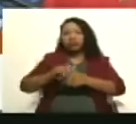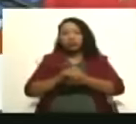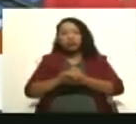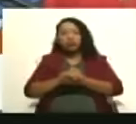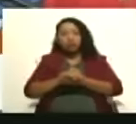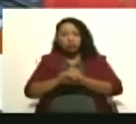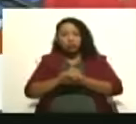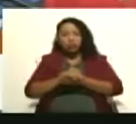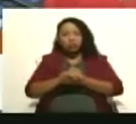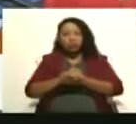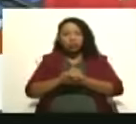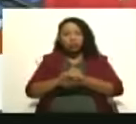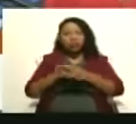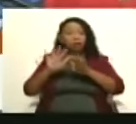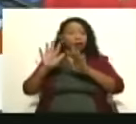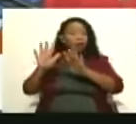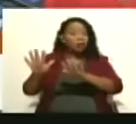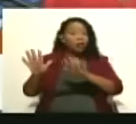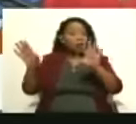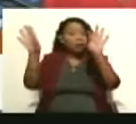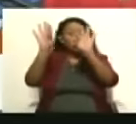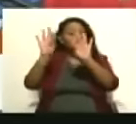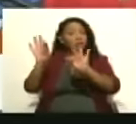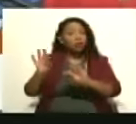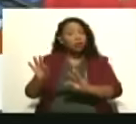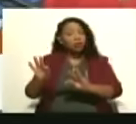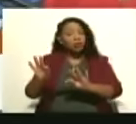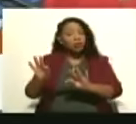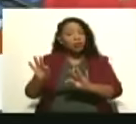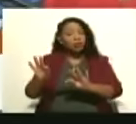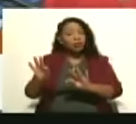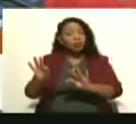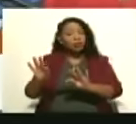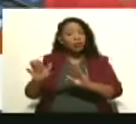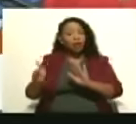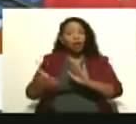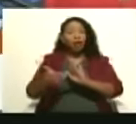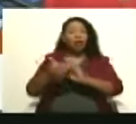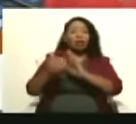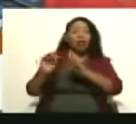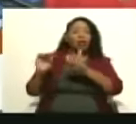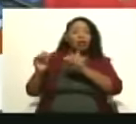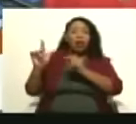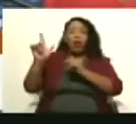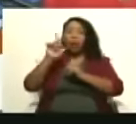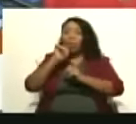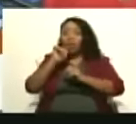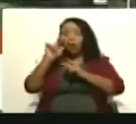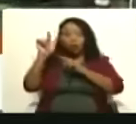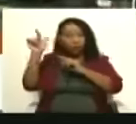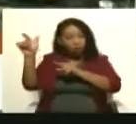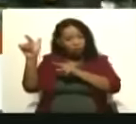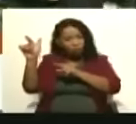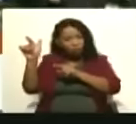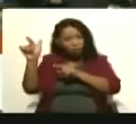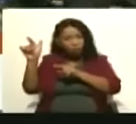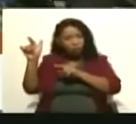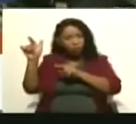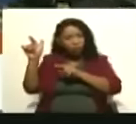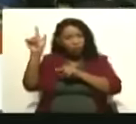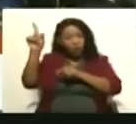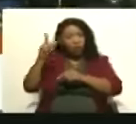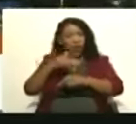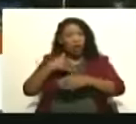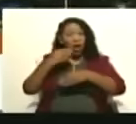que así, de manera antiética, unilateral, se ha atrevido